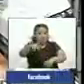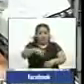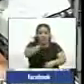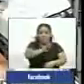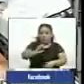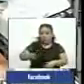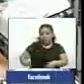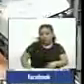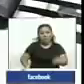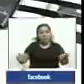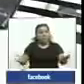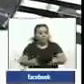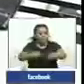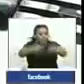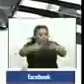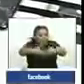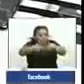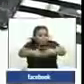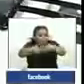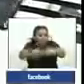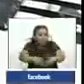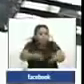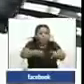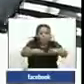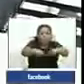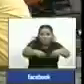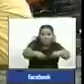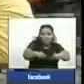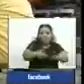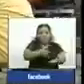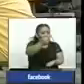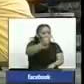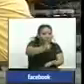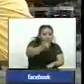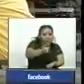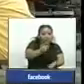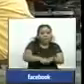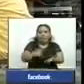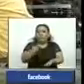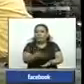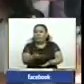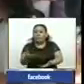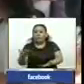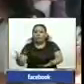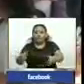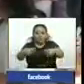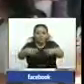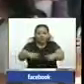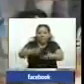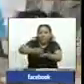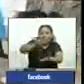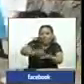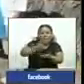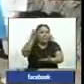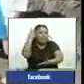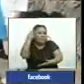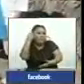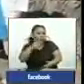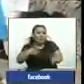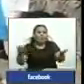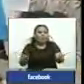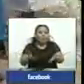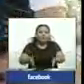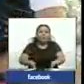dedica a la manufactura y distribución de empaques flexibles, bolsas plásticas y artículos desechables, realiza otras prácticas de